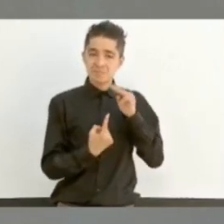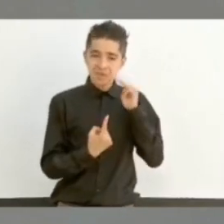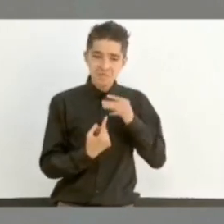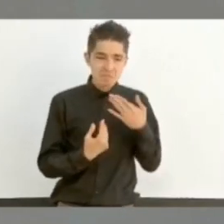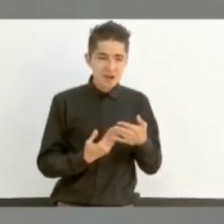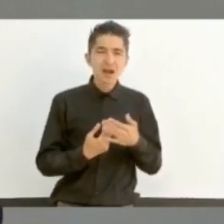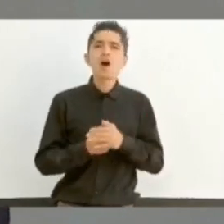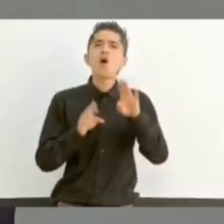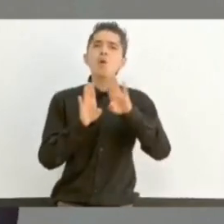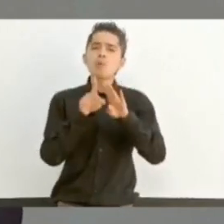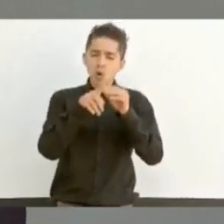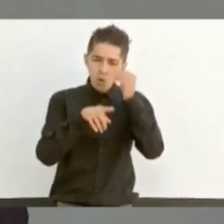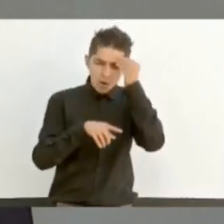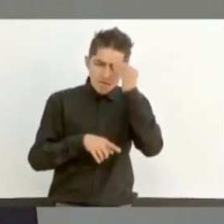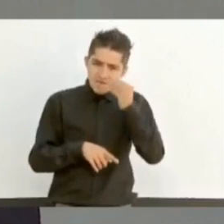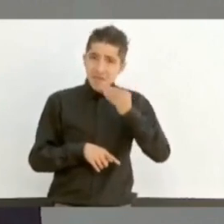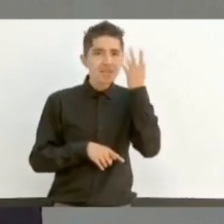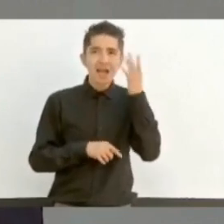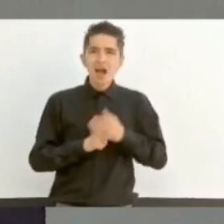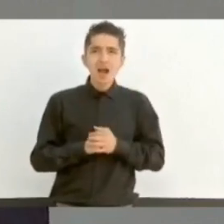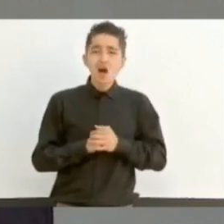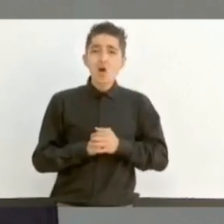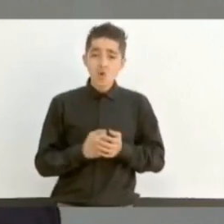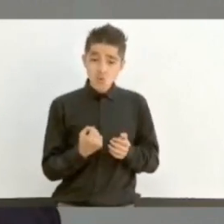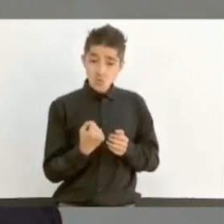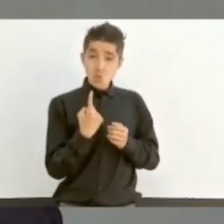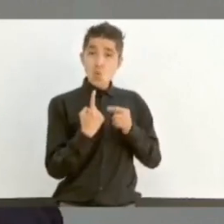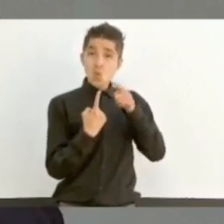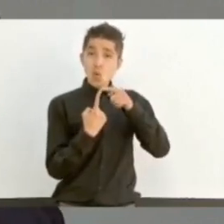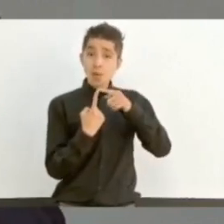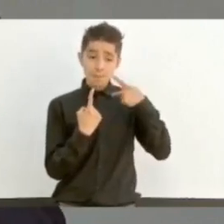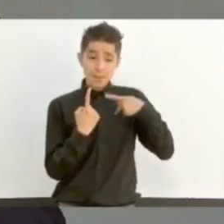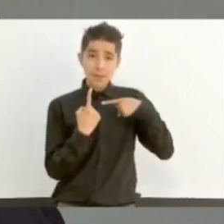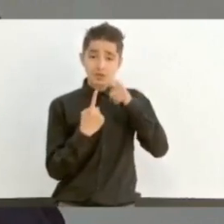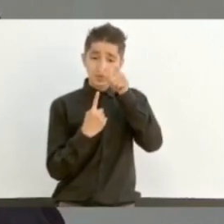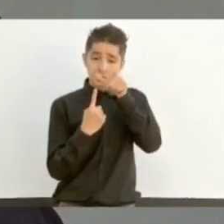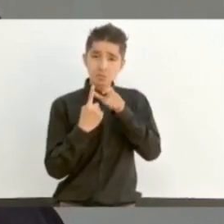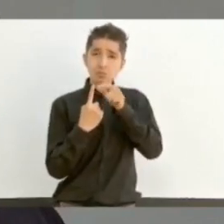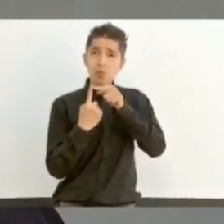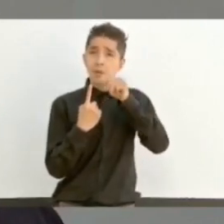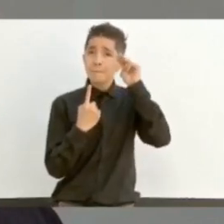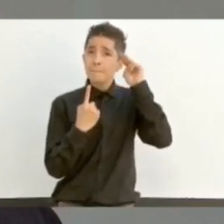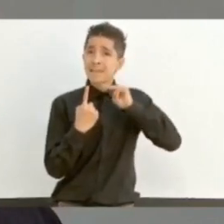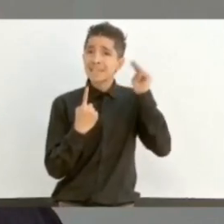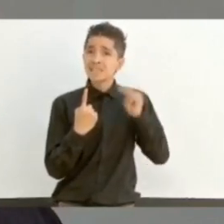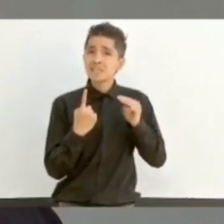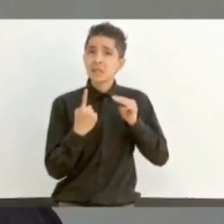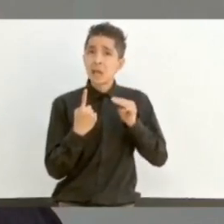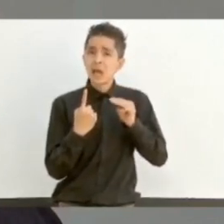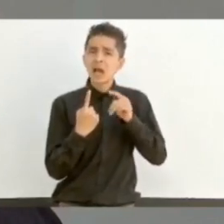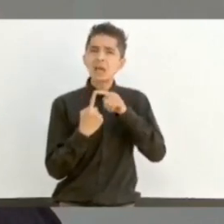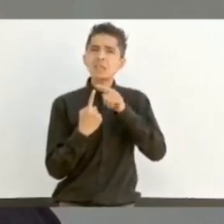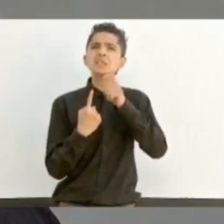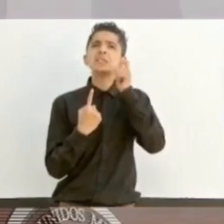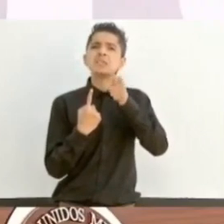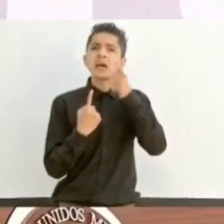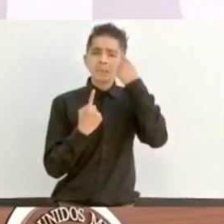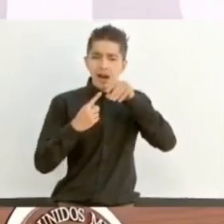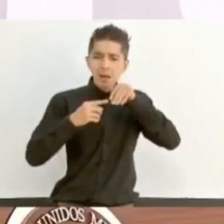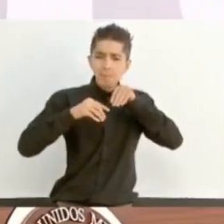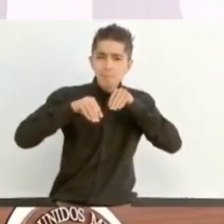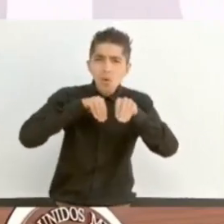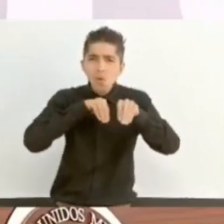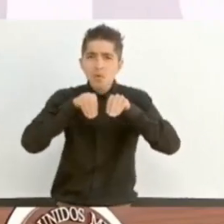que fue un michoacano, uno de los precursores del